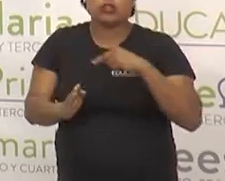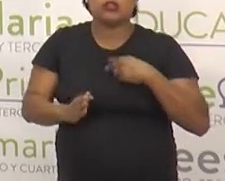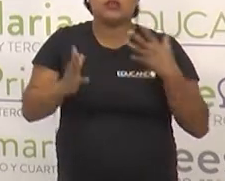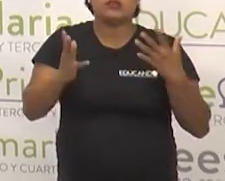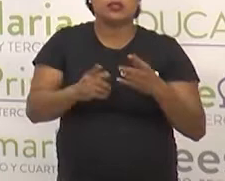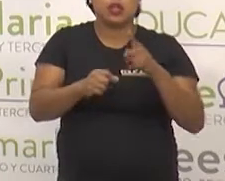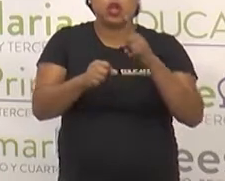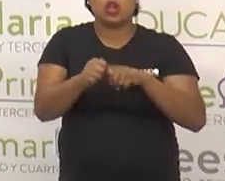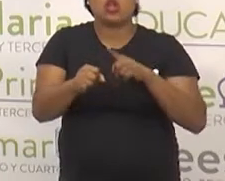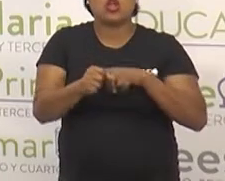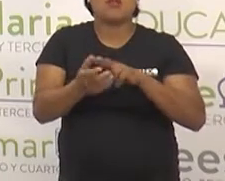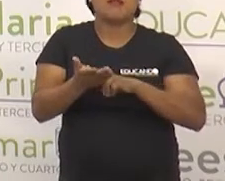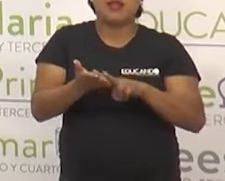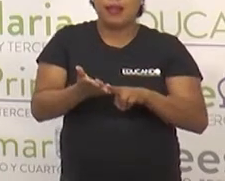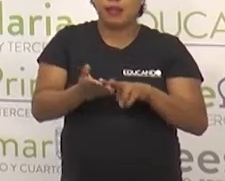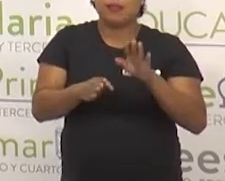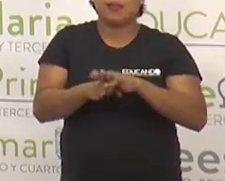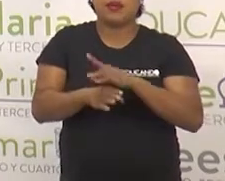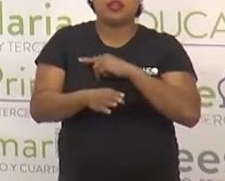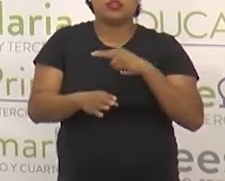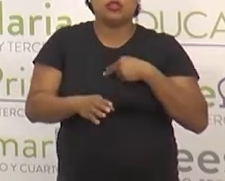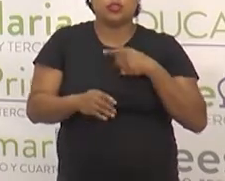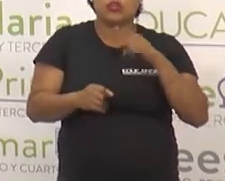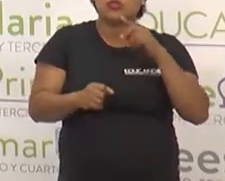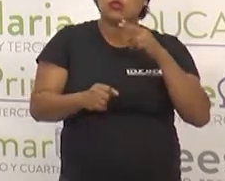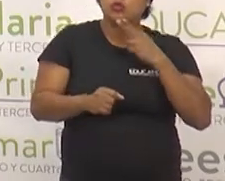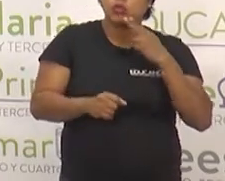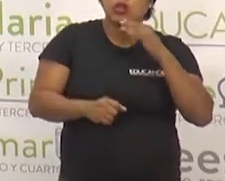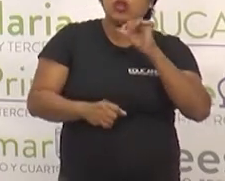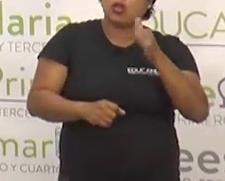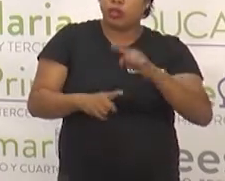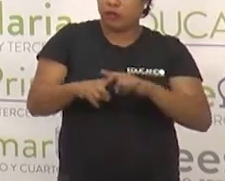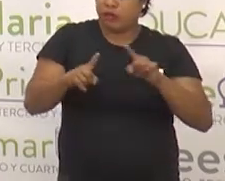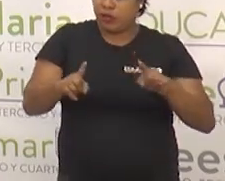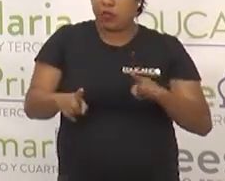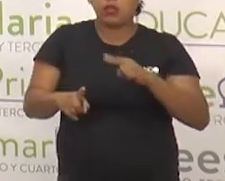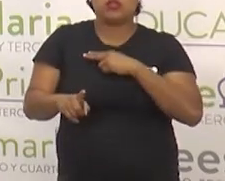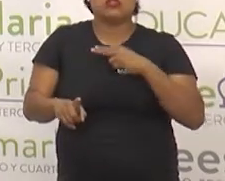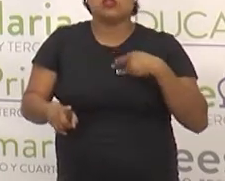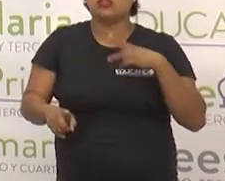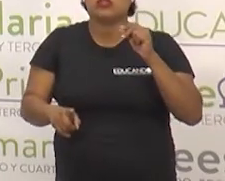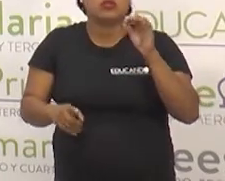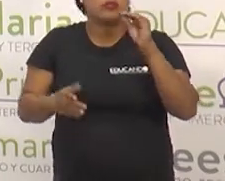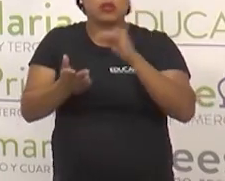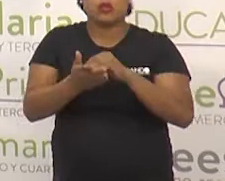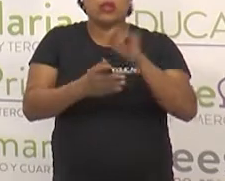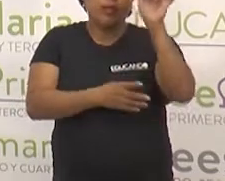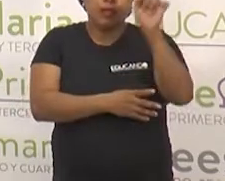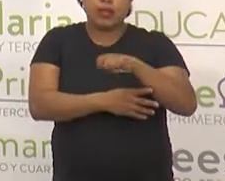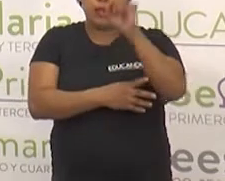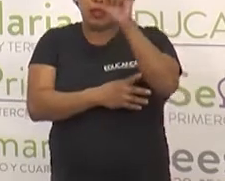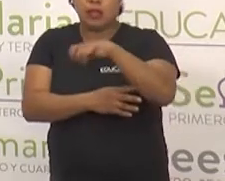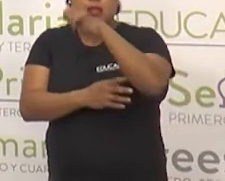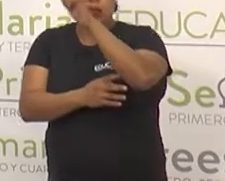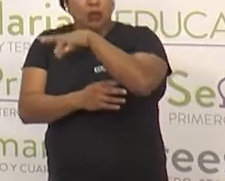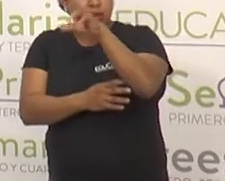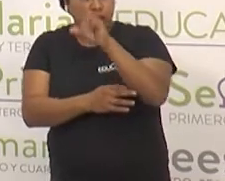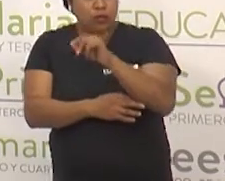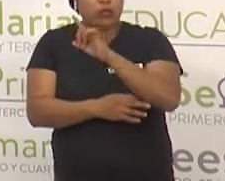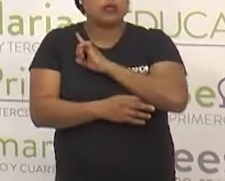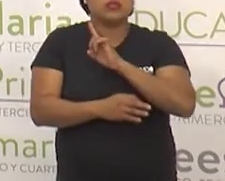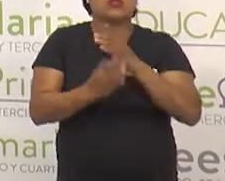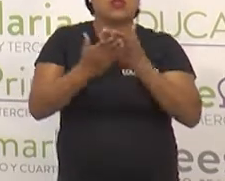ahora con el color verde, porque vamos a ocupar otra estrategia. Ya no vamos a poner una diagonal, sino